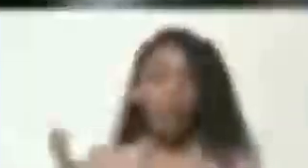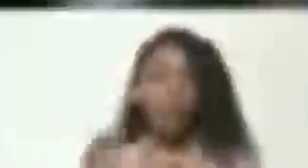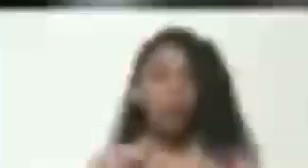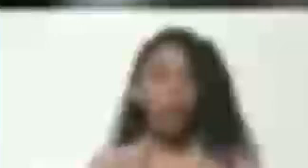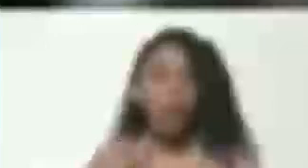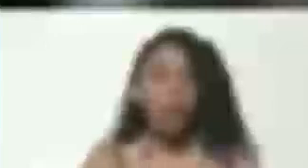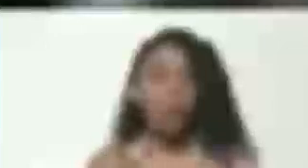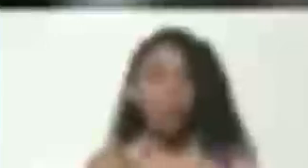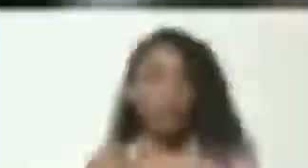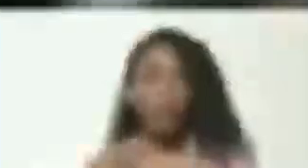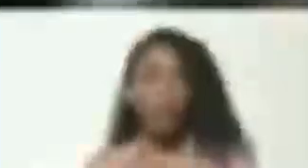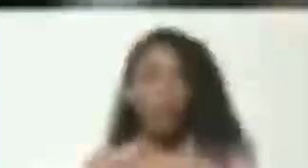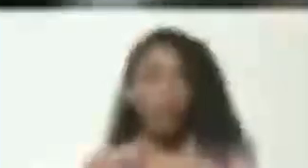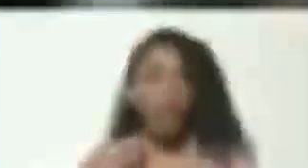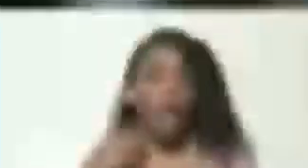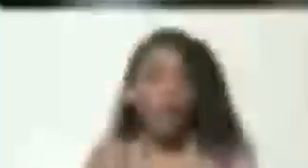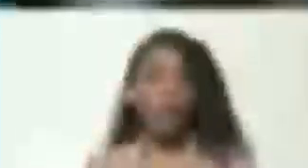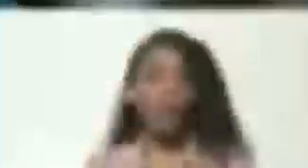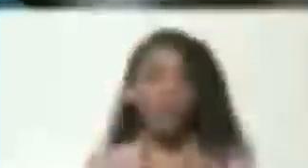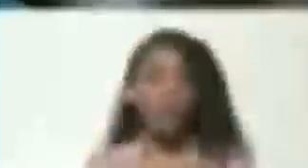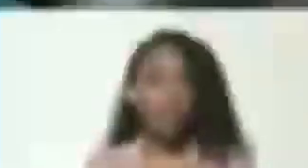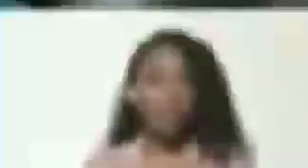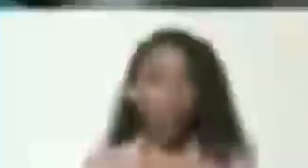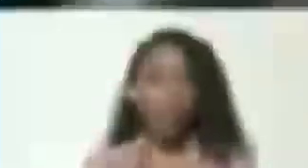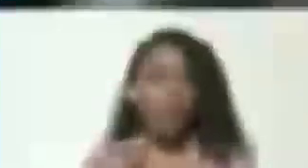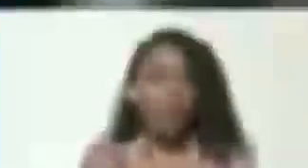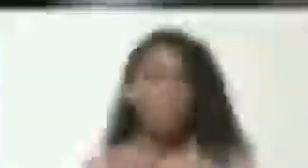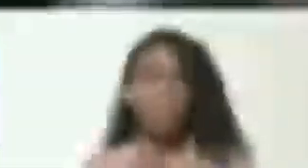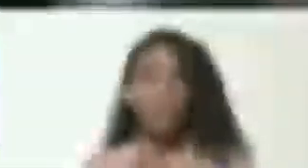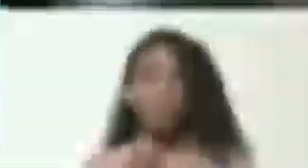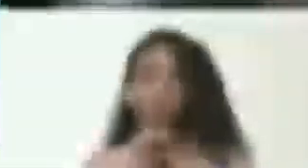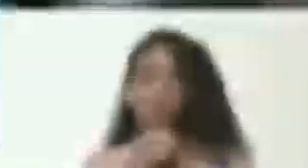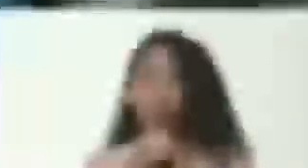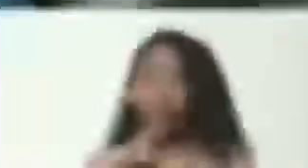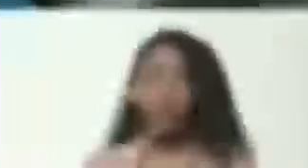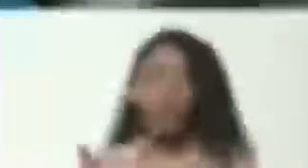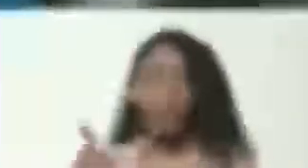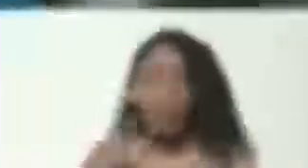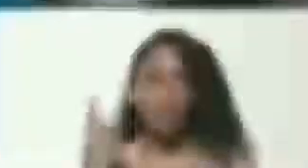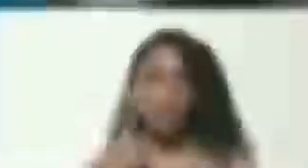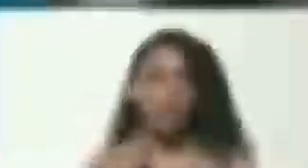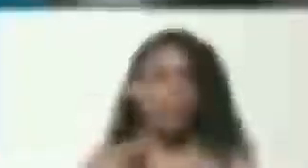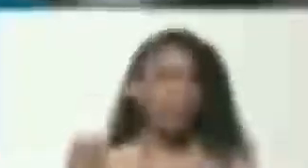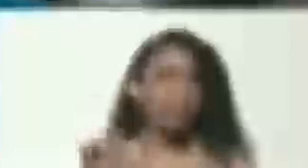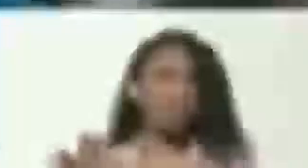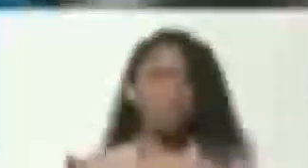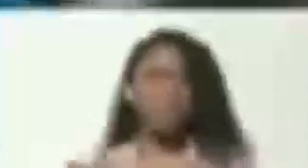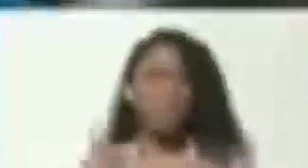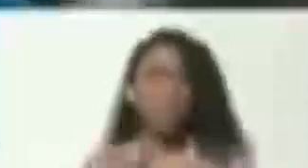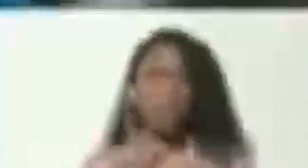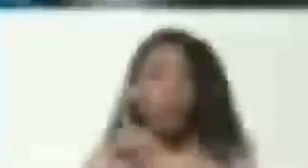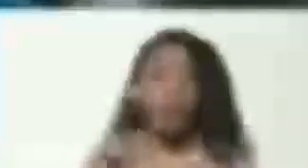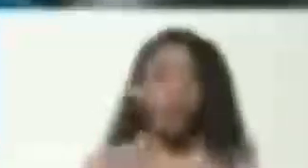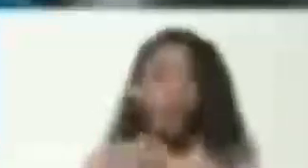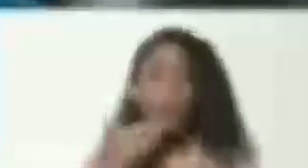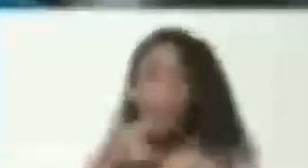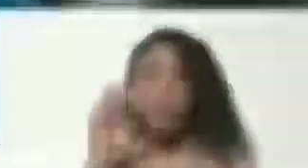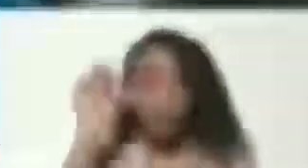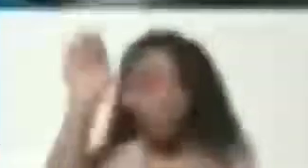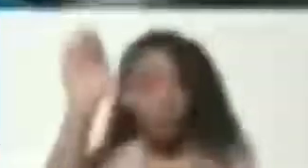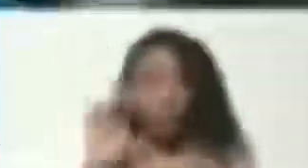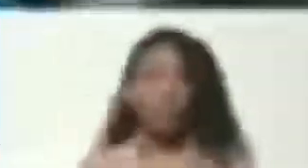adelante el Petro, más allá de las sanciones que tenga el Petro, más allá de eso, si el yuan chino tiene más o menos 7, 8